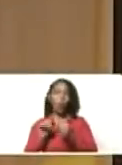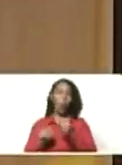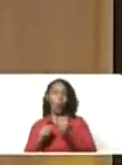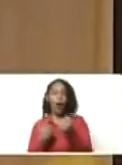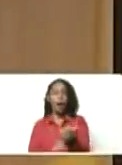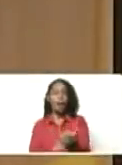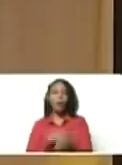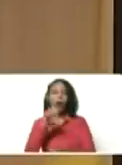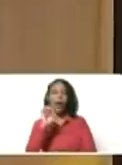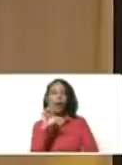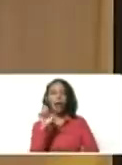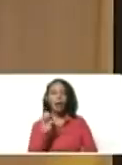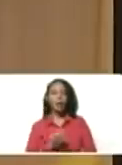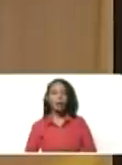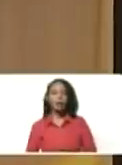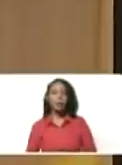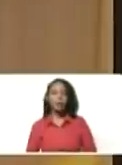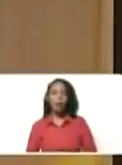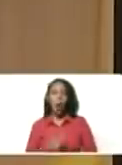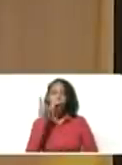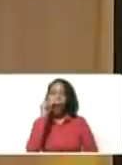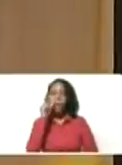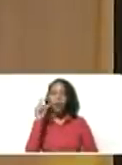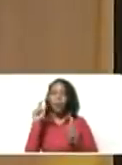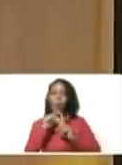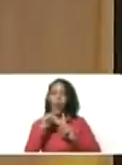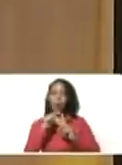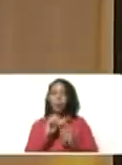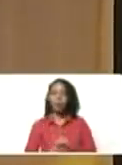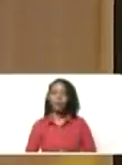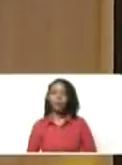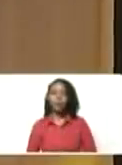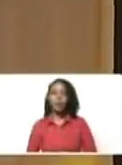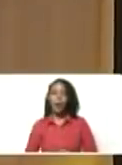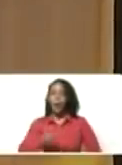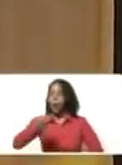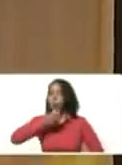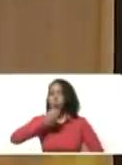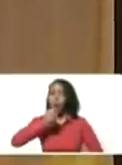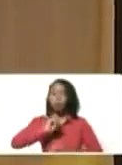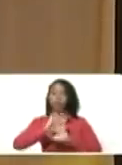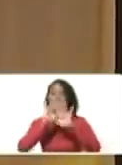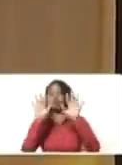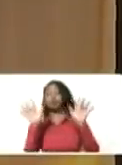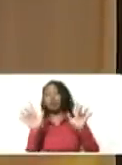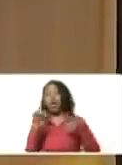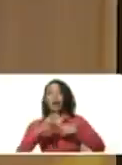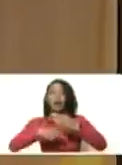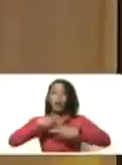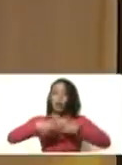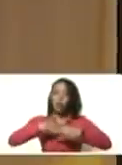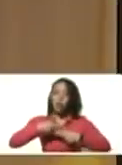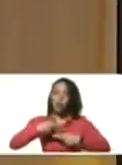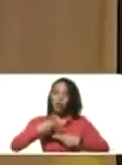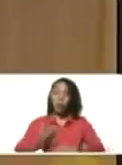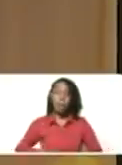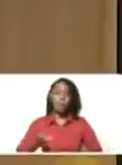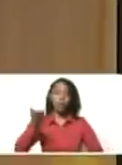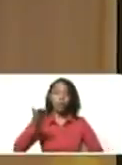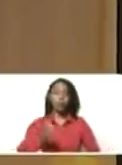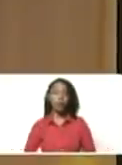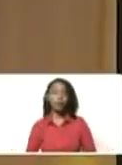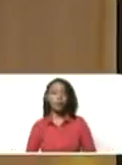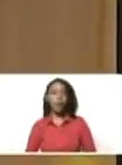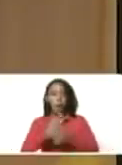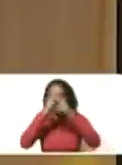Earle Herrera. Hombre de la palabra, un periodista brillante, un revolucionario imprescindible.